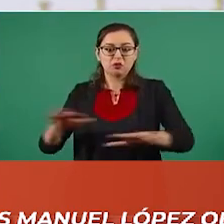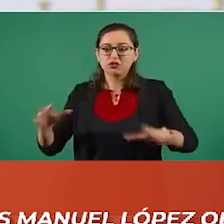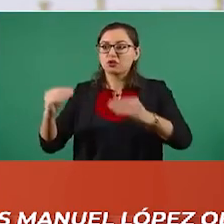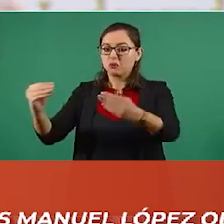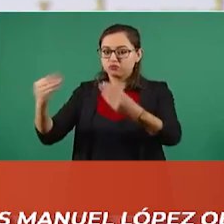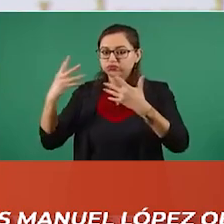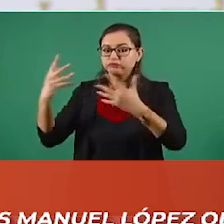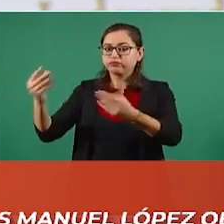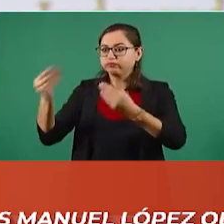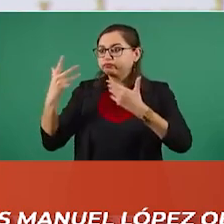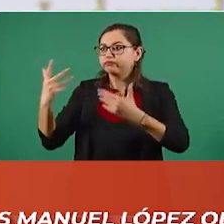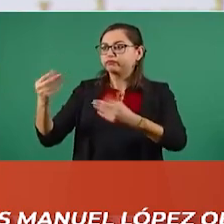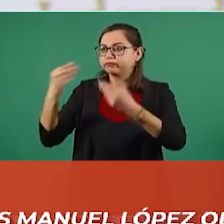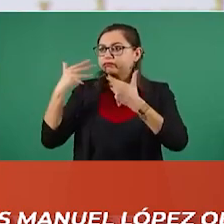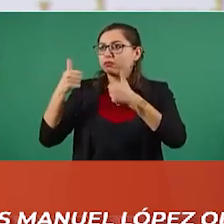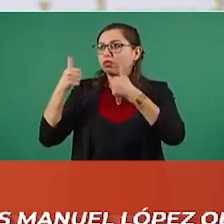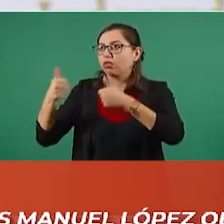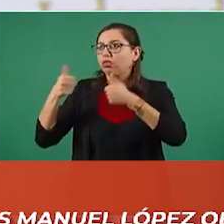contenidos